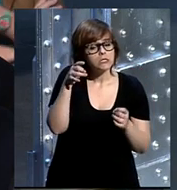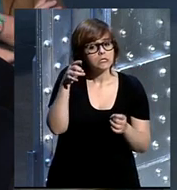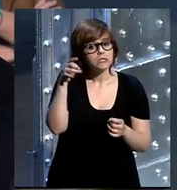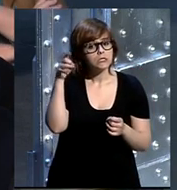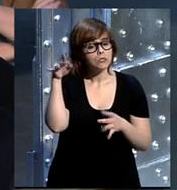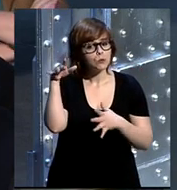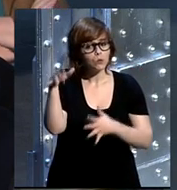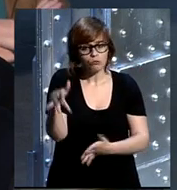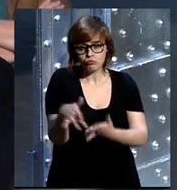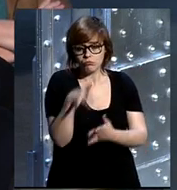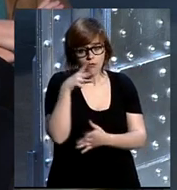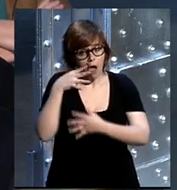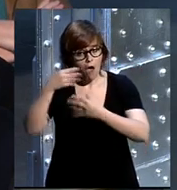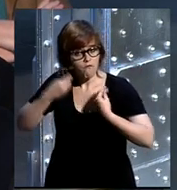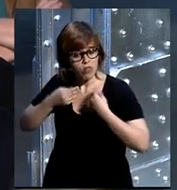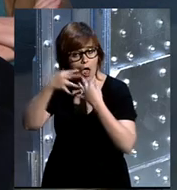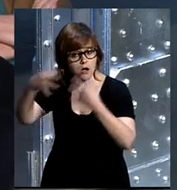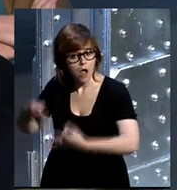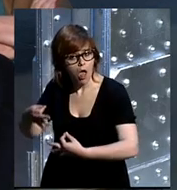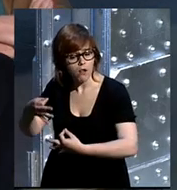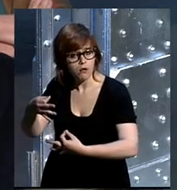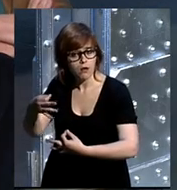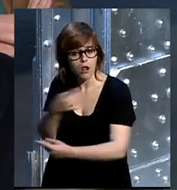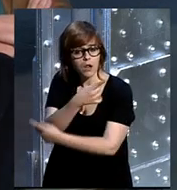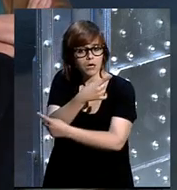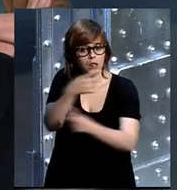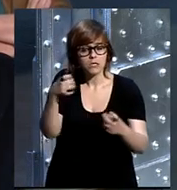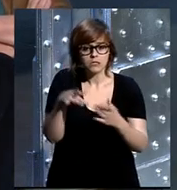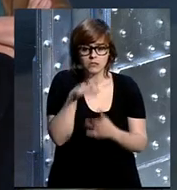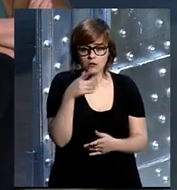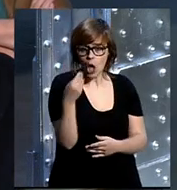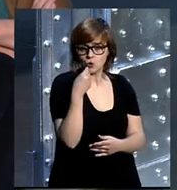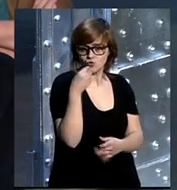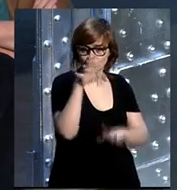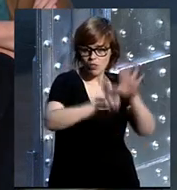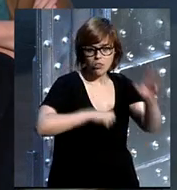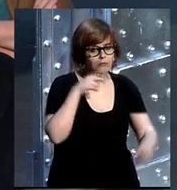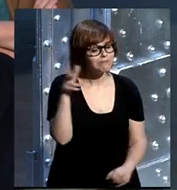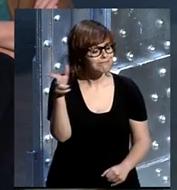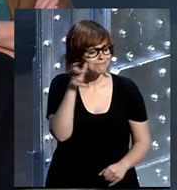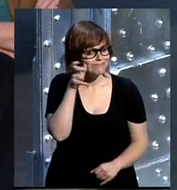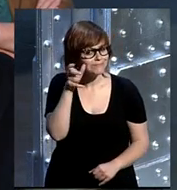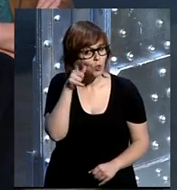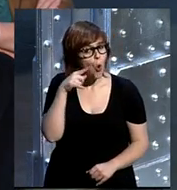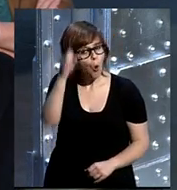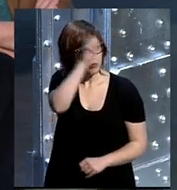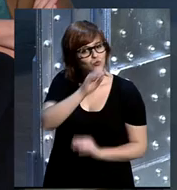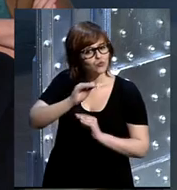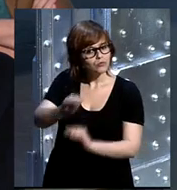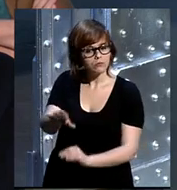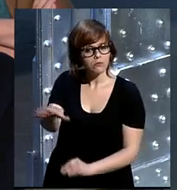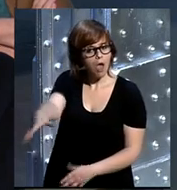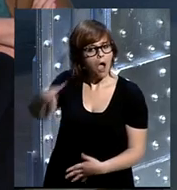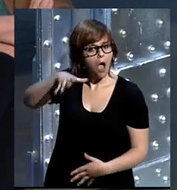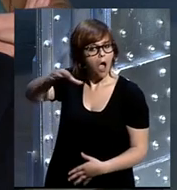el ámbito real, hay que oír constantemente a los consumidores, porque de la experiencia